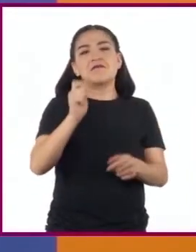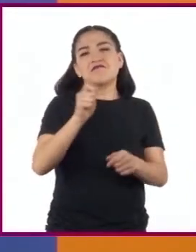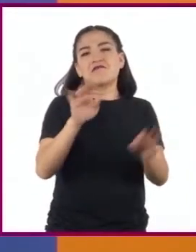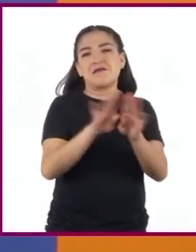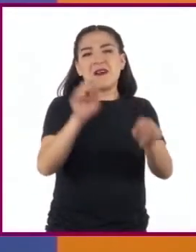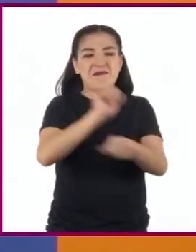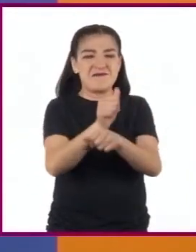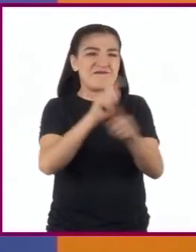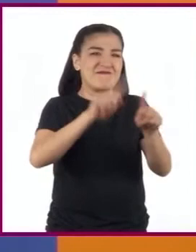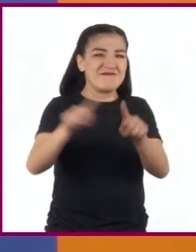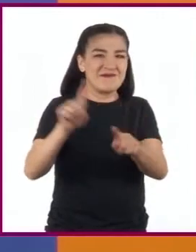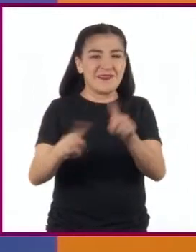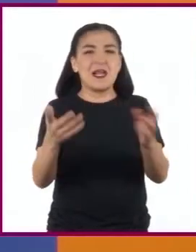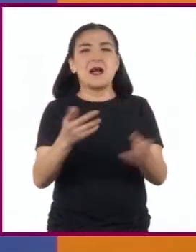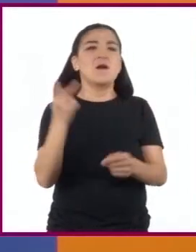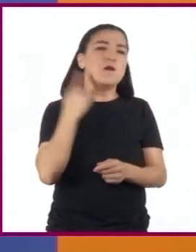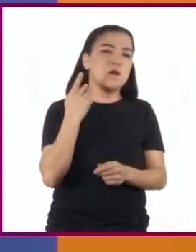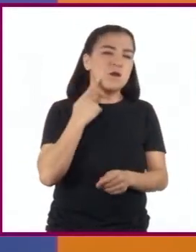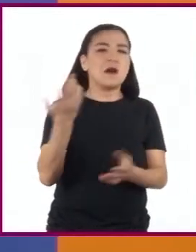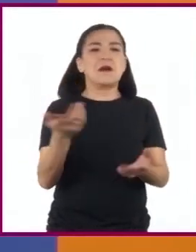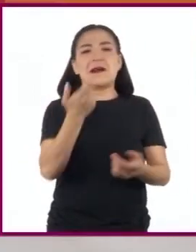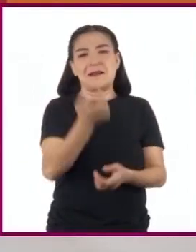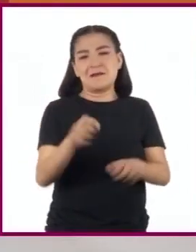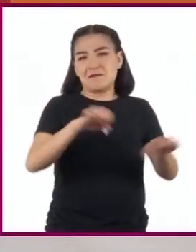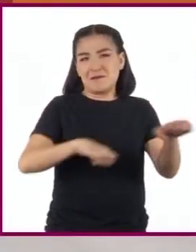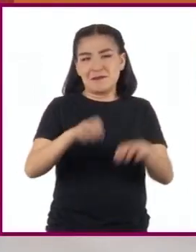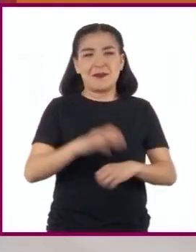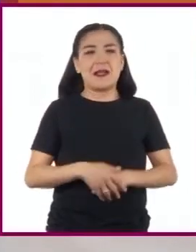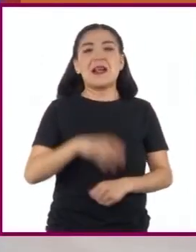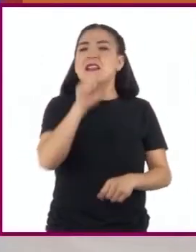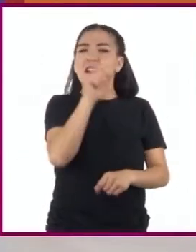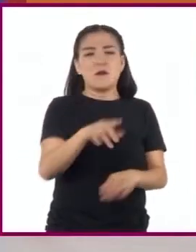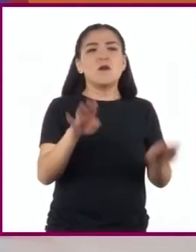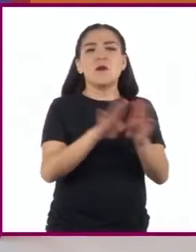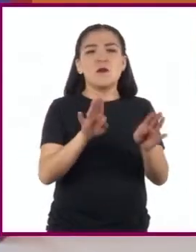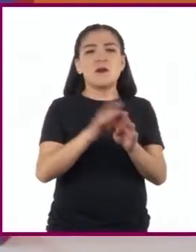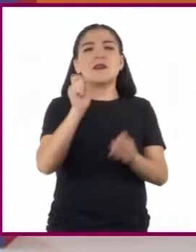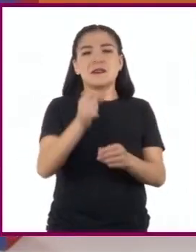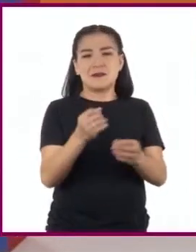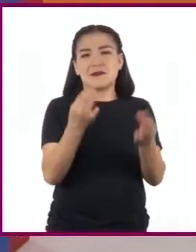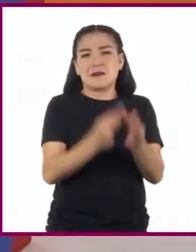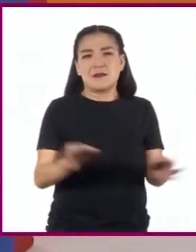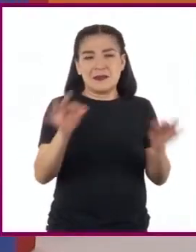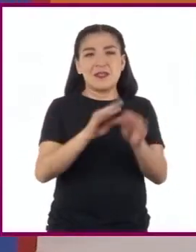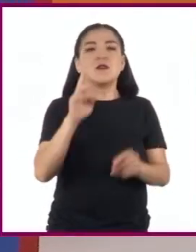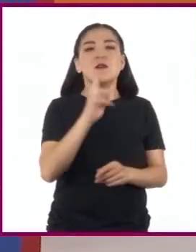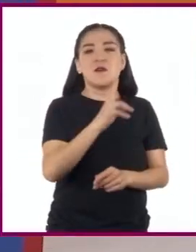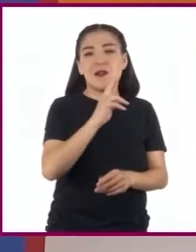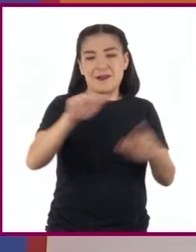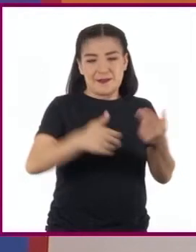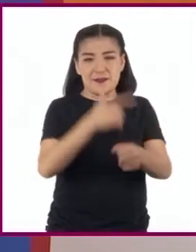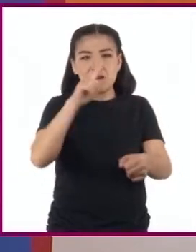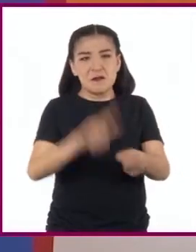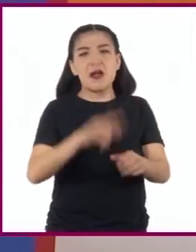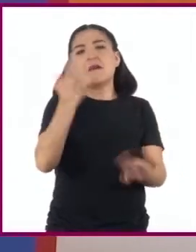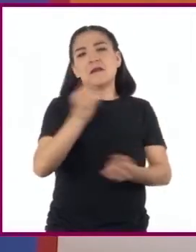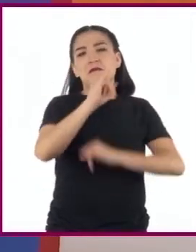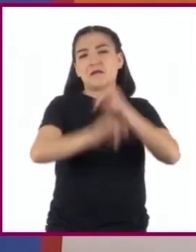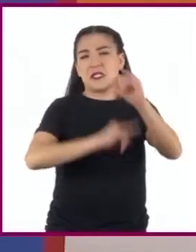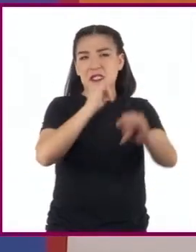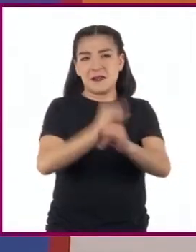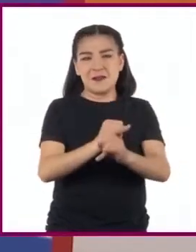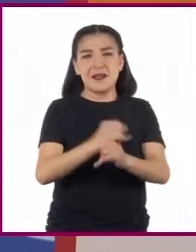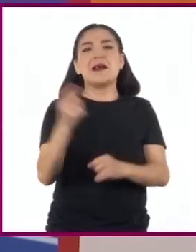espectáculos, política o economía. Tampoco importa si es una noticia nacional o internacional.